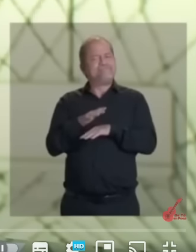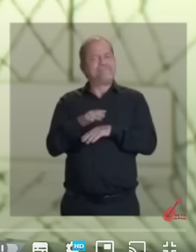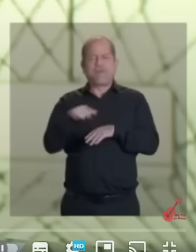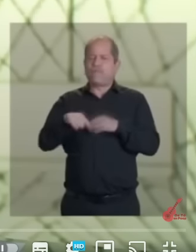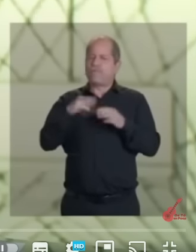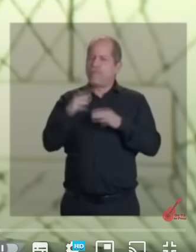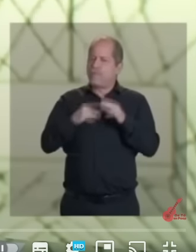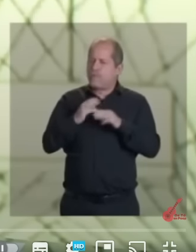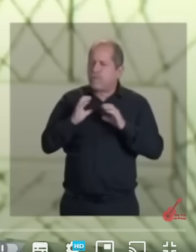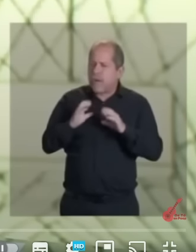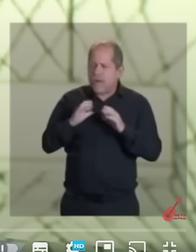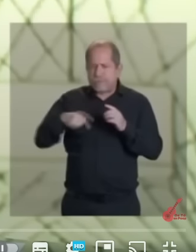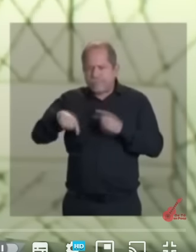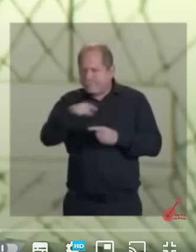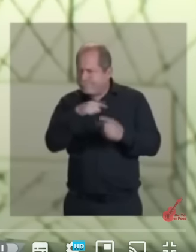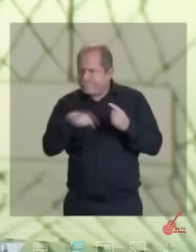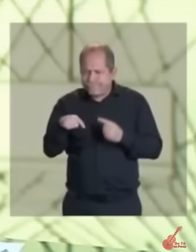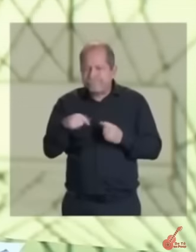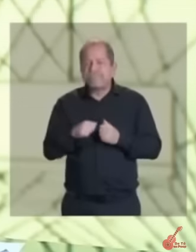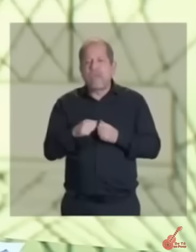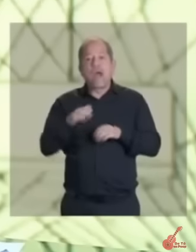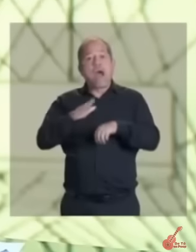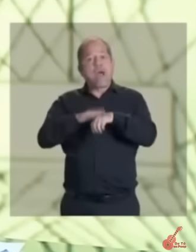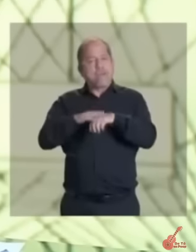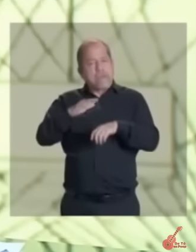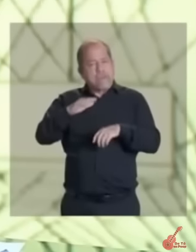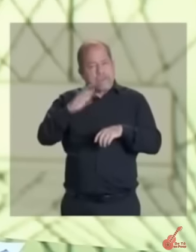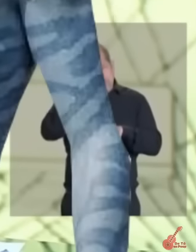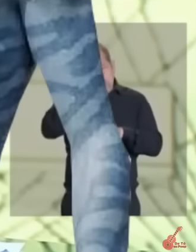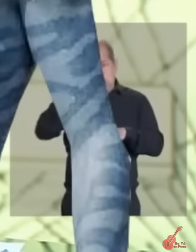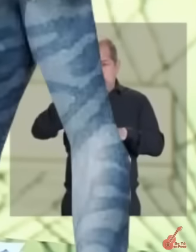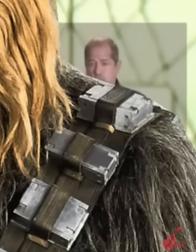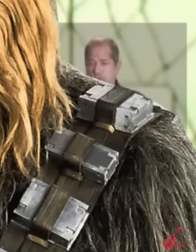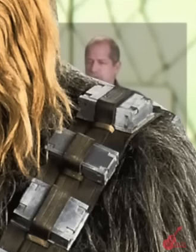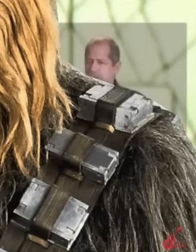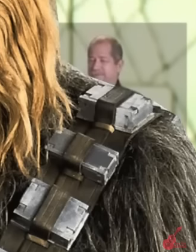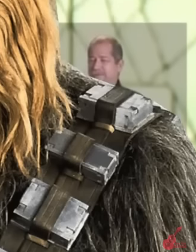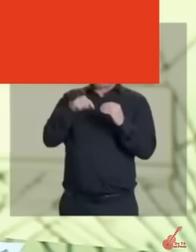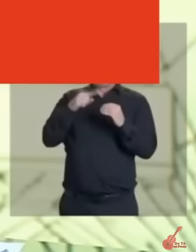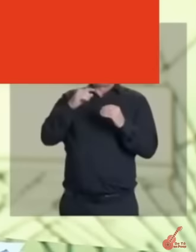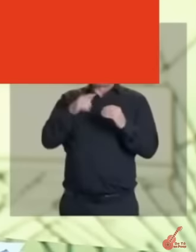con interpretación simultánea en hecho, tres güey. Lenguas indígenas. A ver.